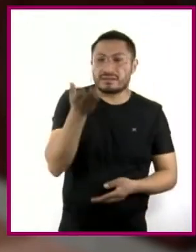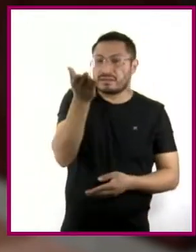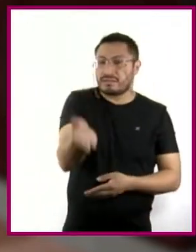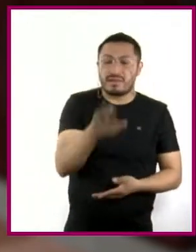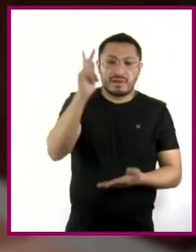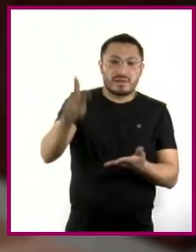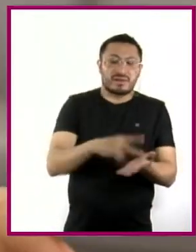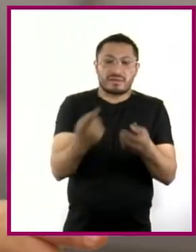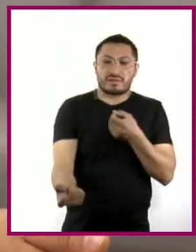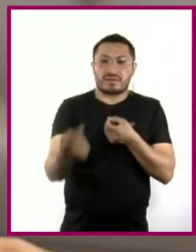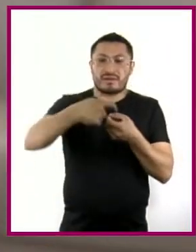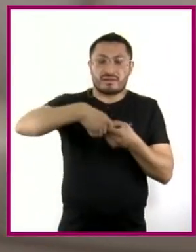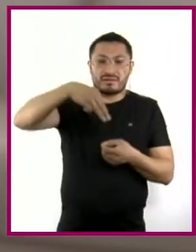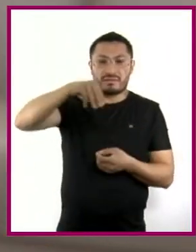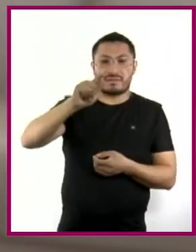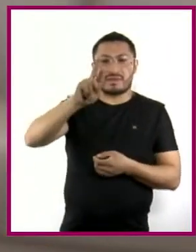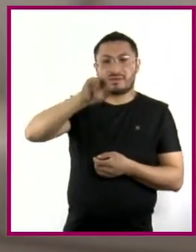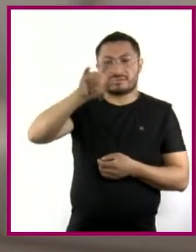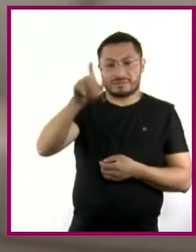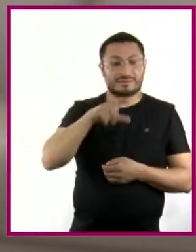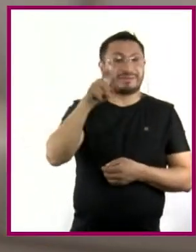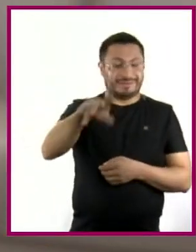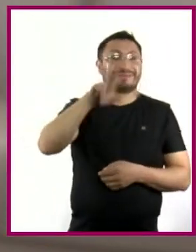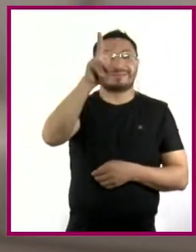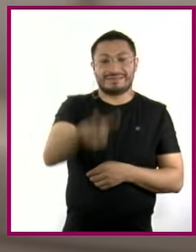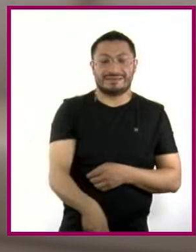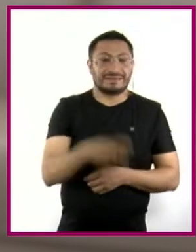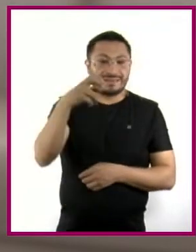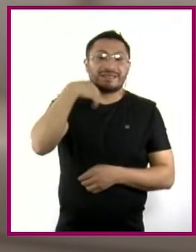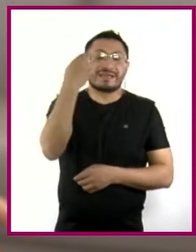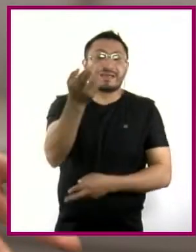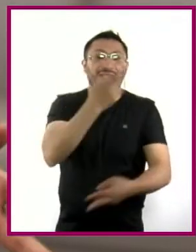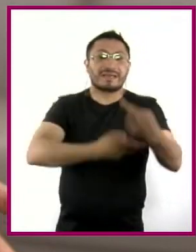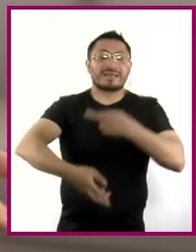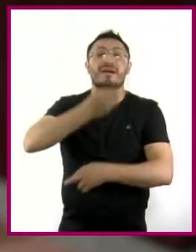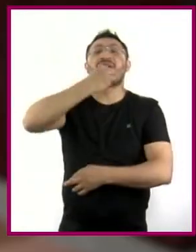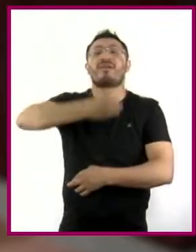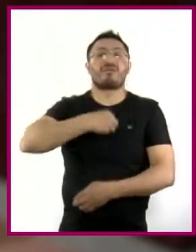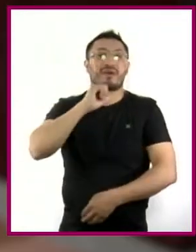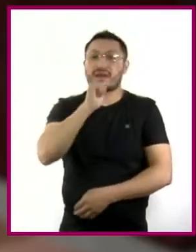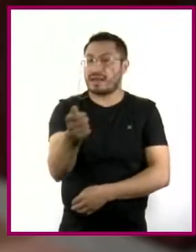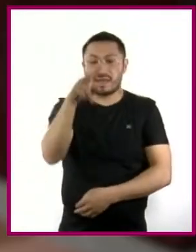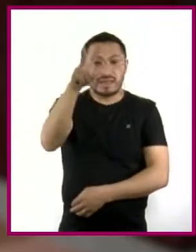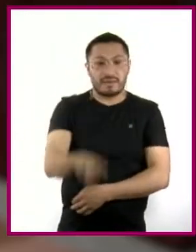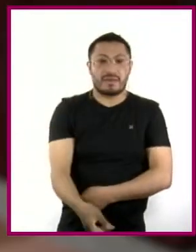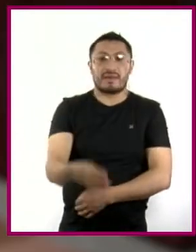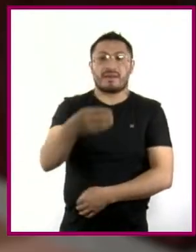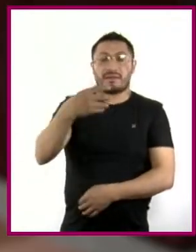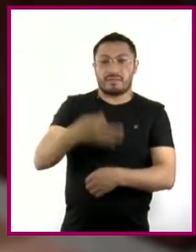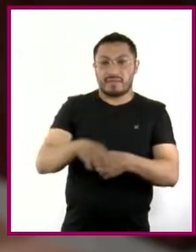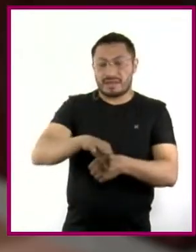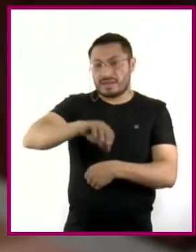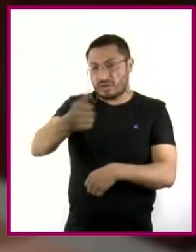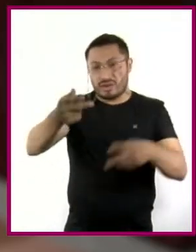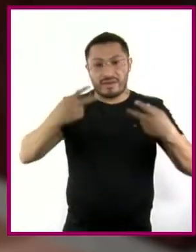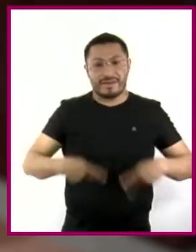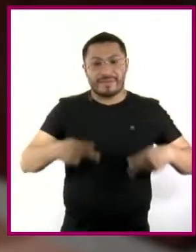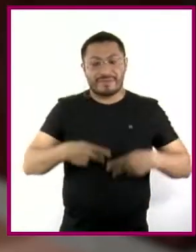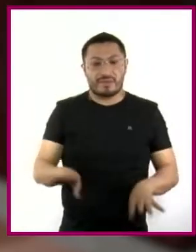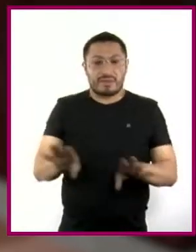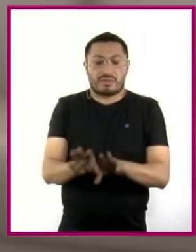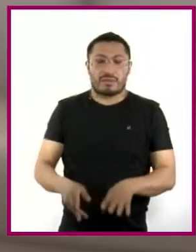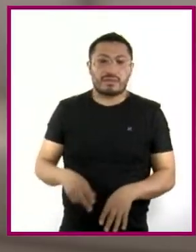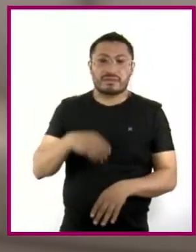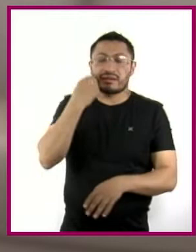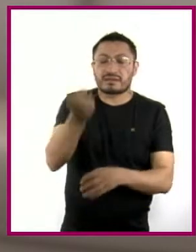vuelvan a conectar a la Matrix. Sí, ya sé. Eso de que quiera regresar aunque sabe que nada es real. Mientras que los otros personajes se la pasan